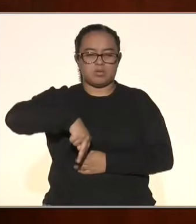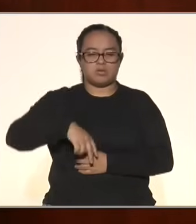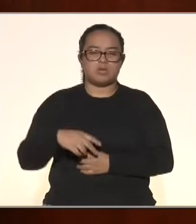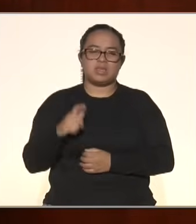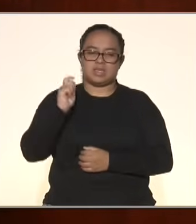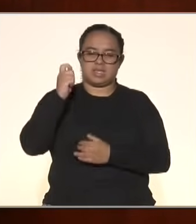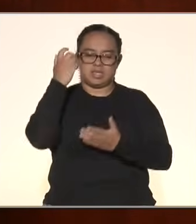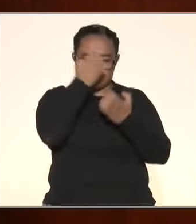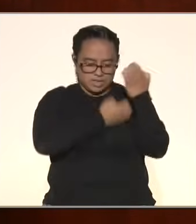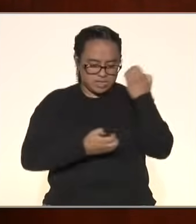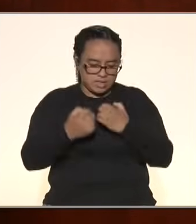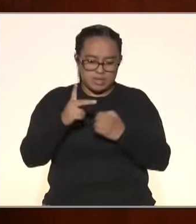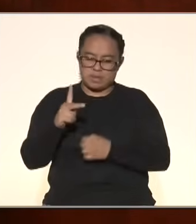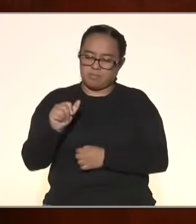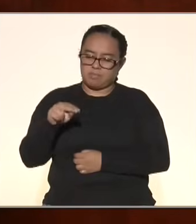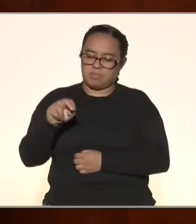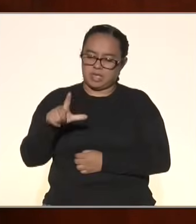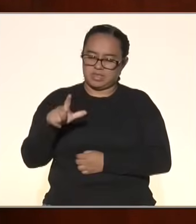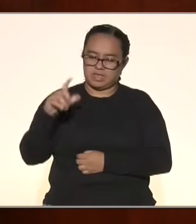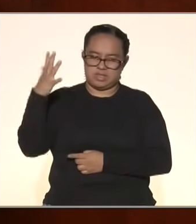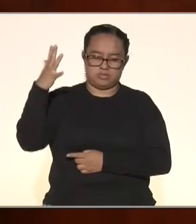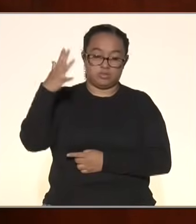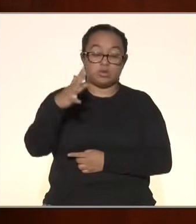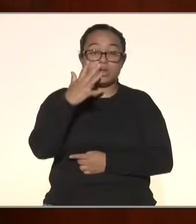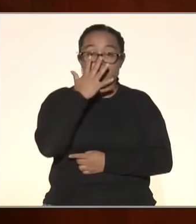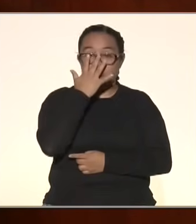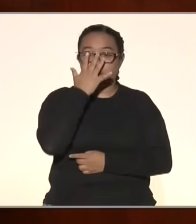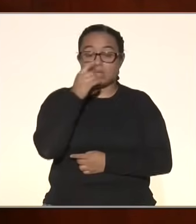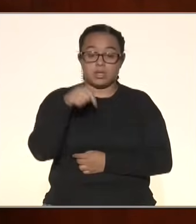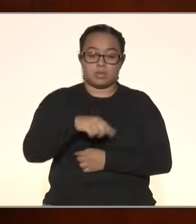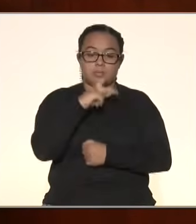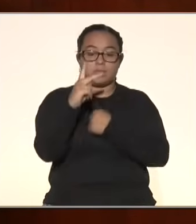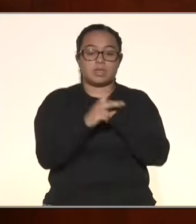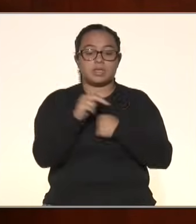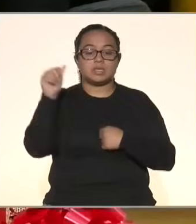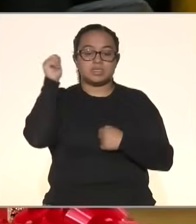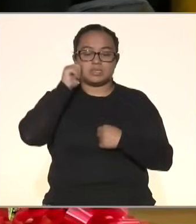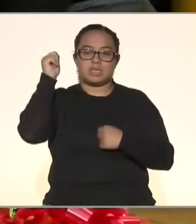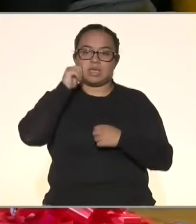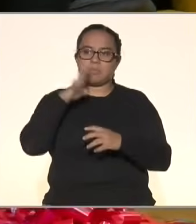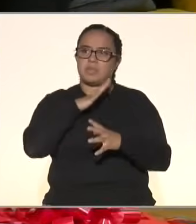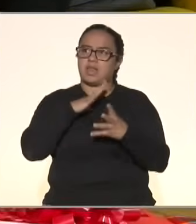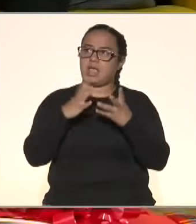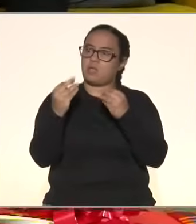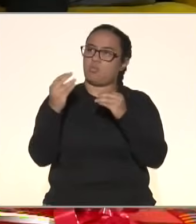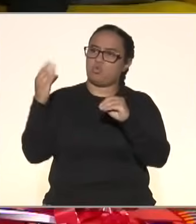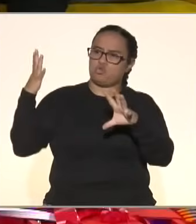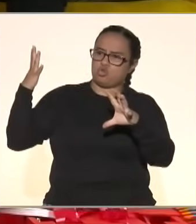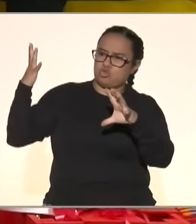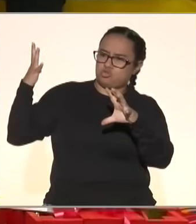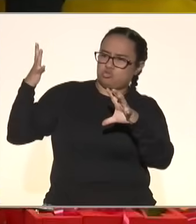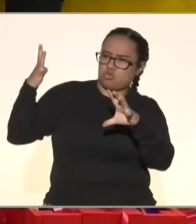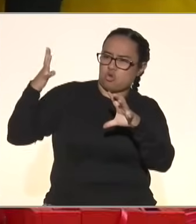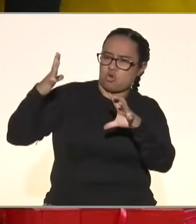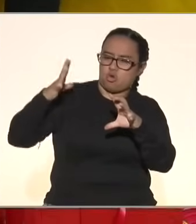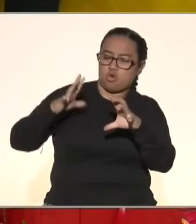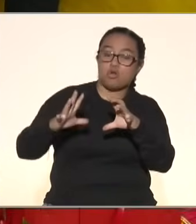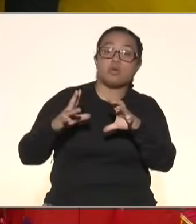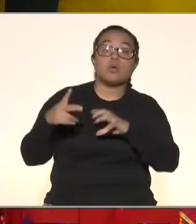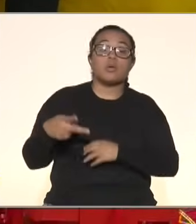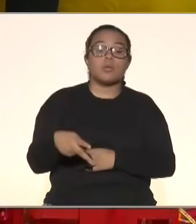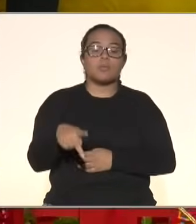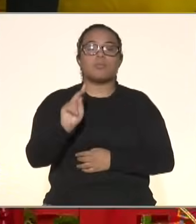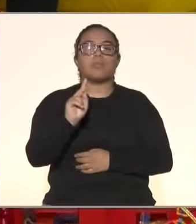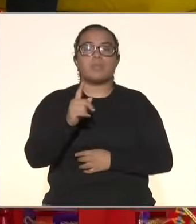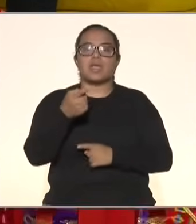paneles solares, si los buscan alguna vez, verán que nuestro país siempre está irradiadísimo de sol, ¿no? Pero sí hay una baja de la